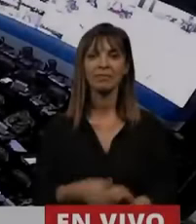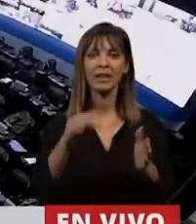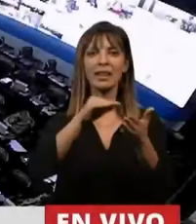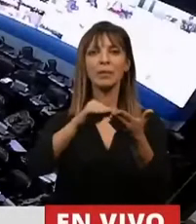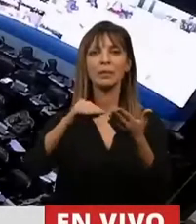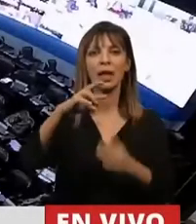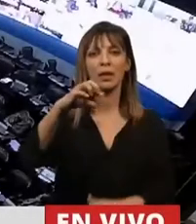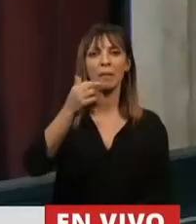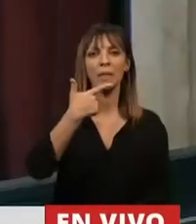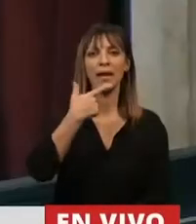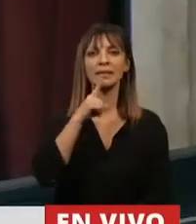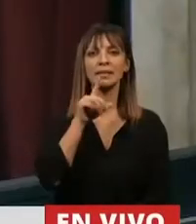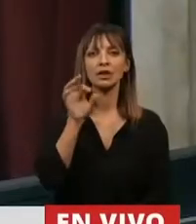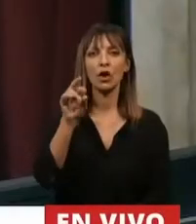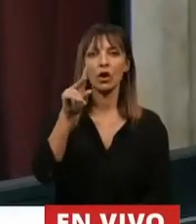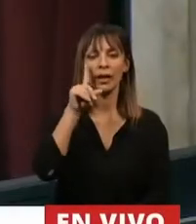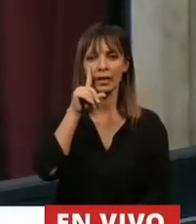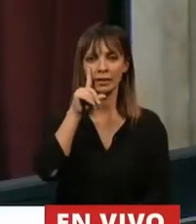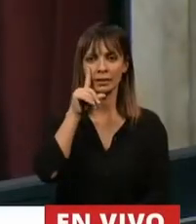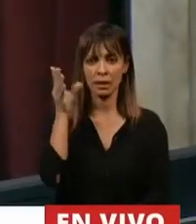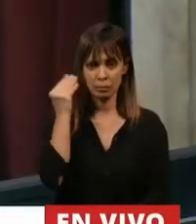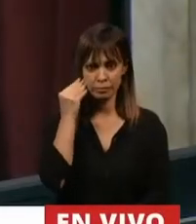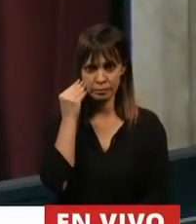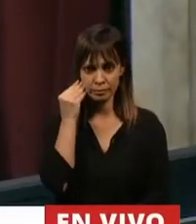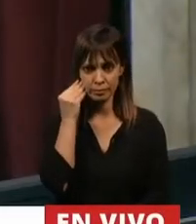Diputado Pastori, ¿me escucha?